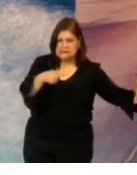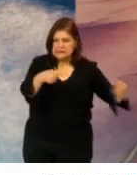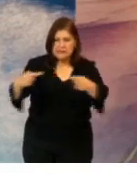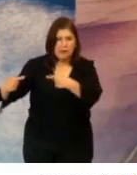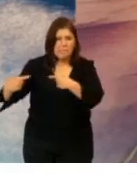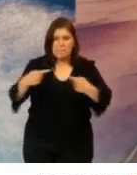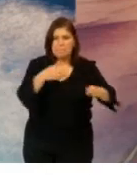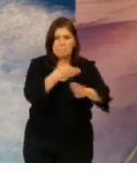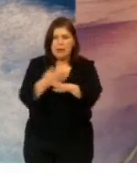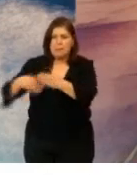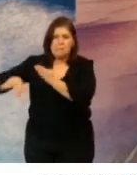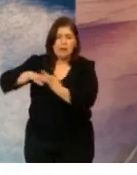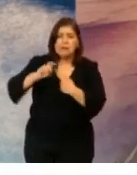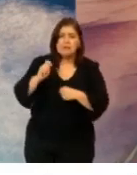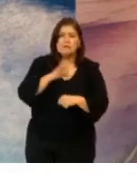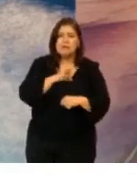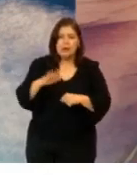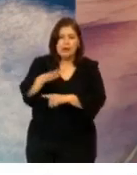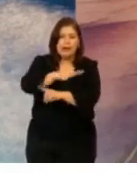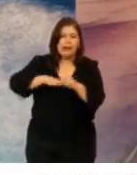distinto. ¿Sí?